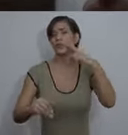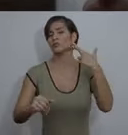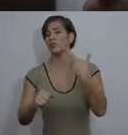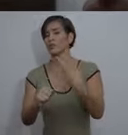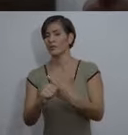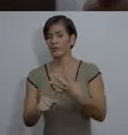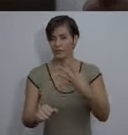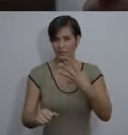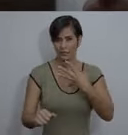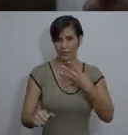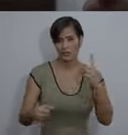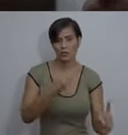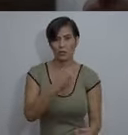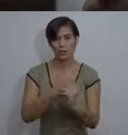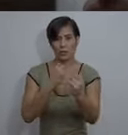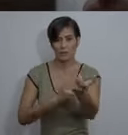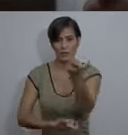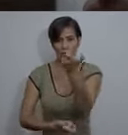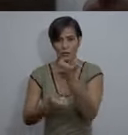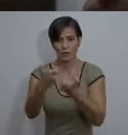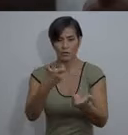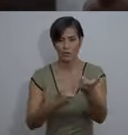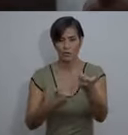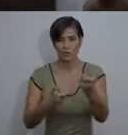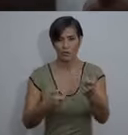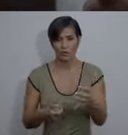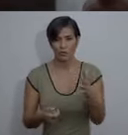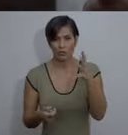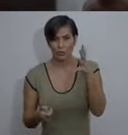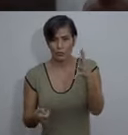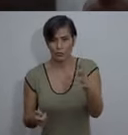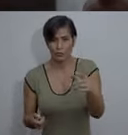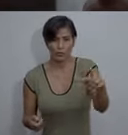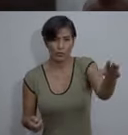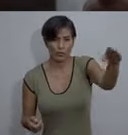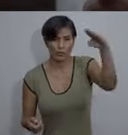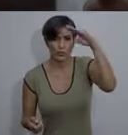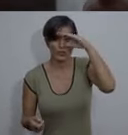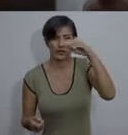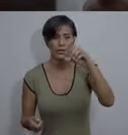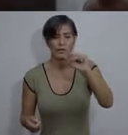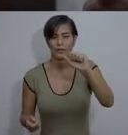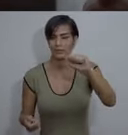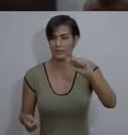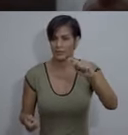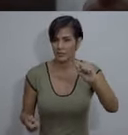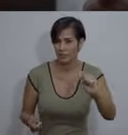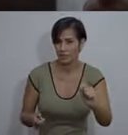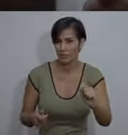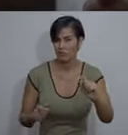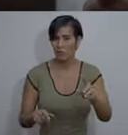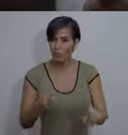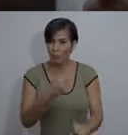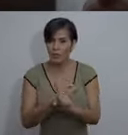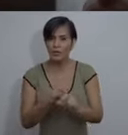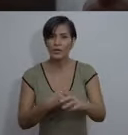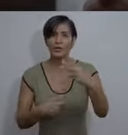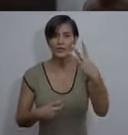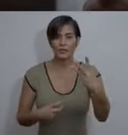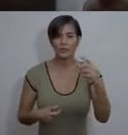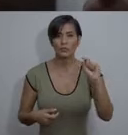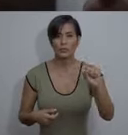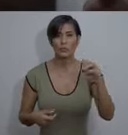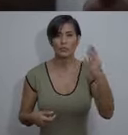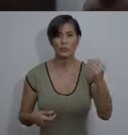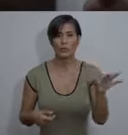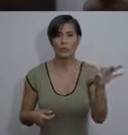responsabilidad el problema económico el pronóstico del aceite de hacienda para este año es de una contracción económica de hasta tres